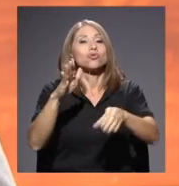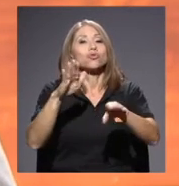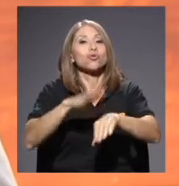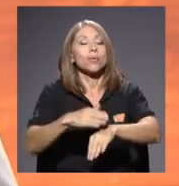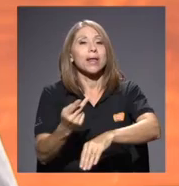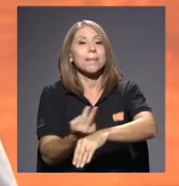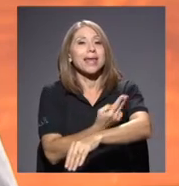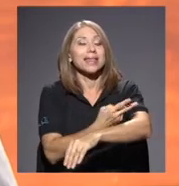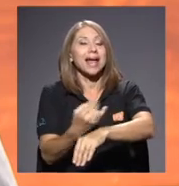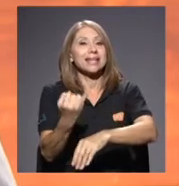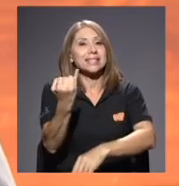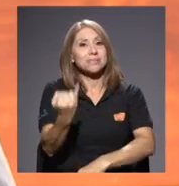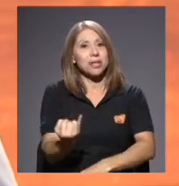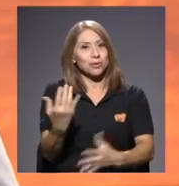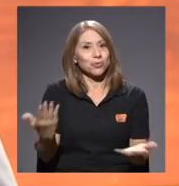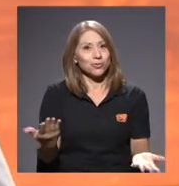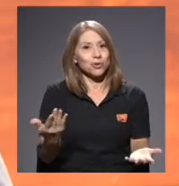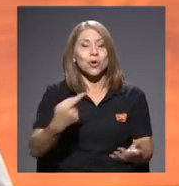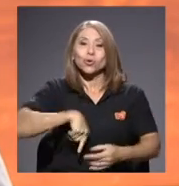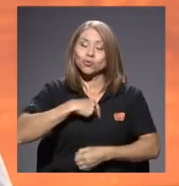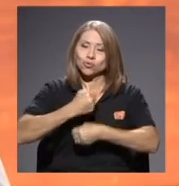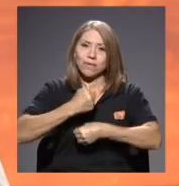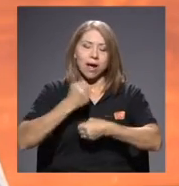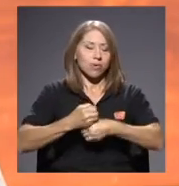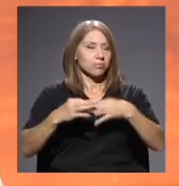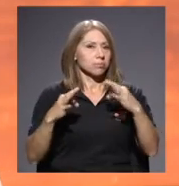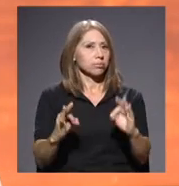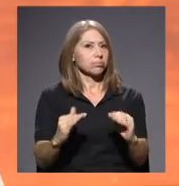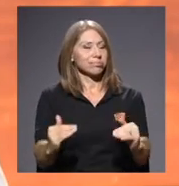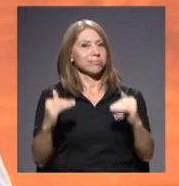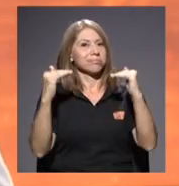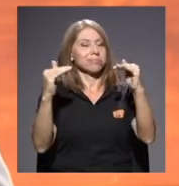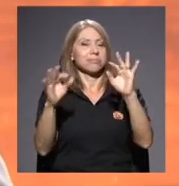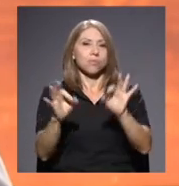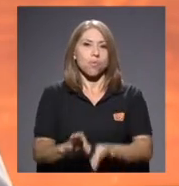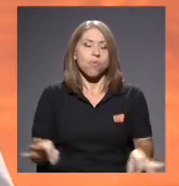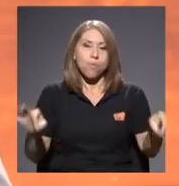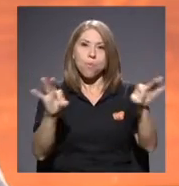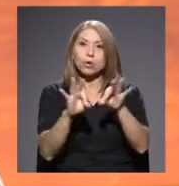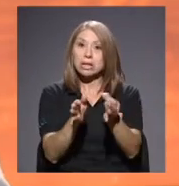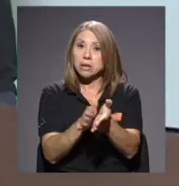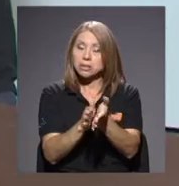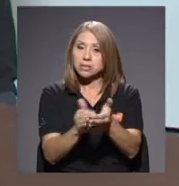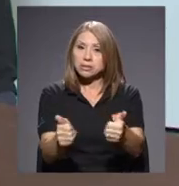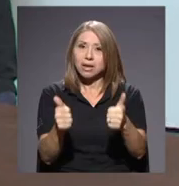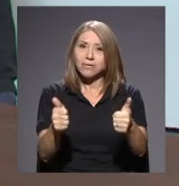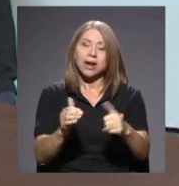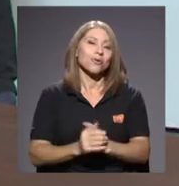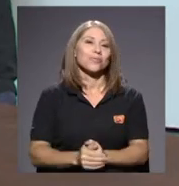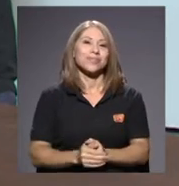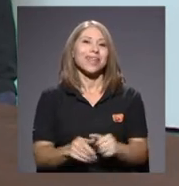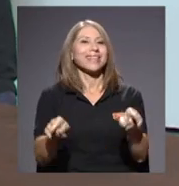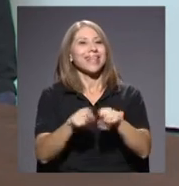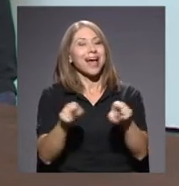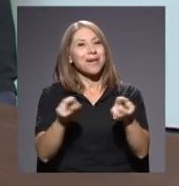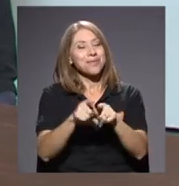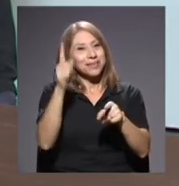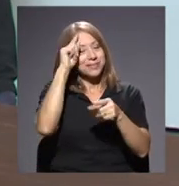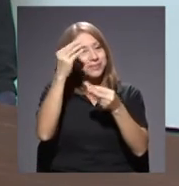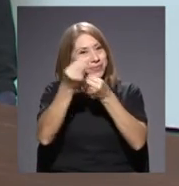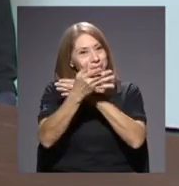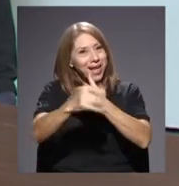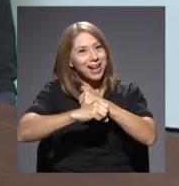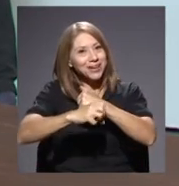trabajo periodístico, yo creo, de primer orden, y es valioso también celebrarlo. Permítame hacerle el anuncio, Michael.